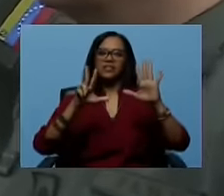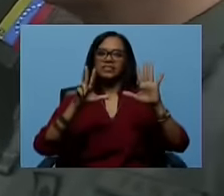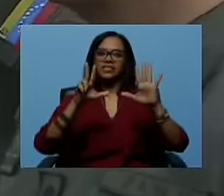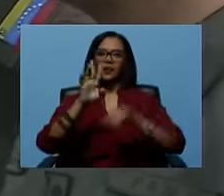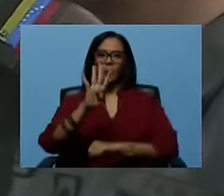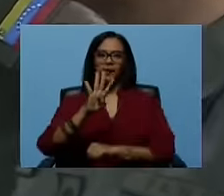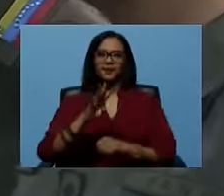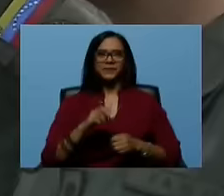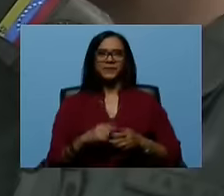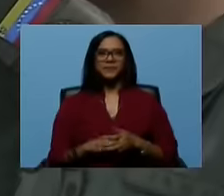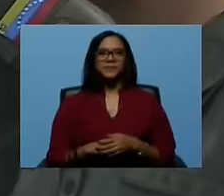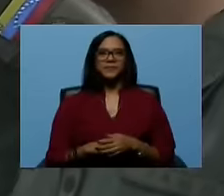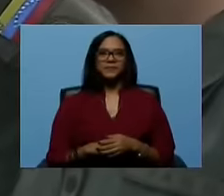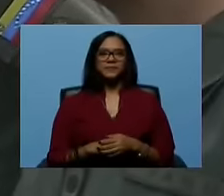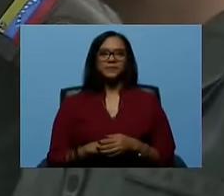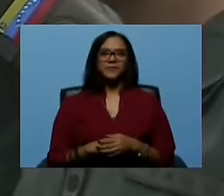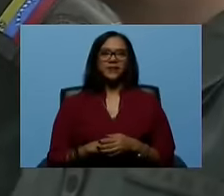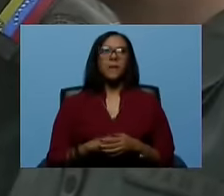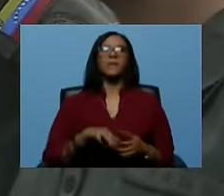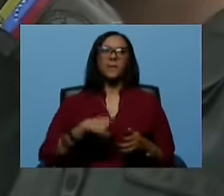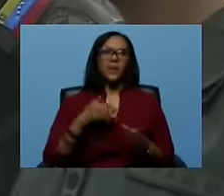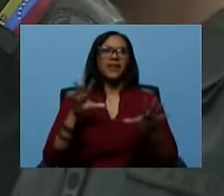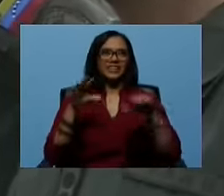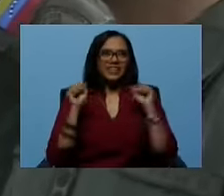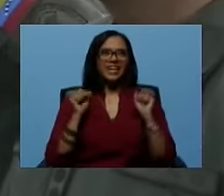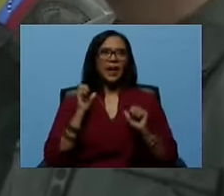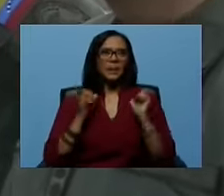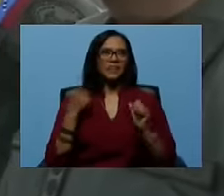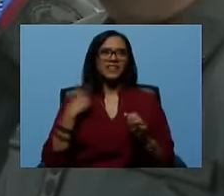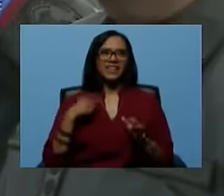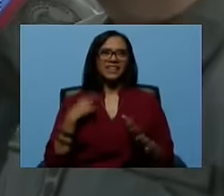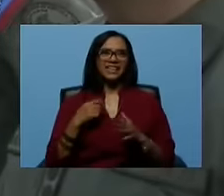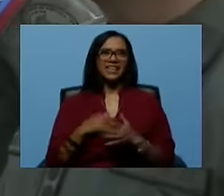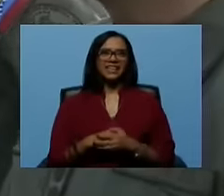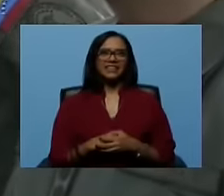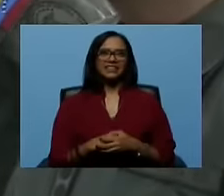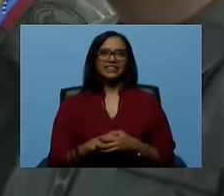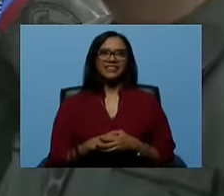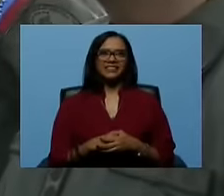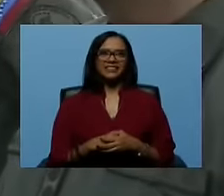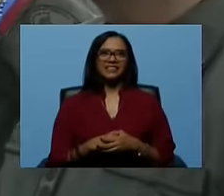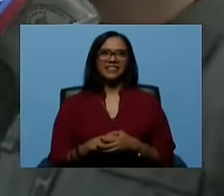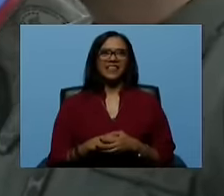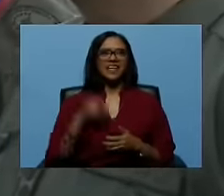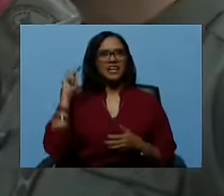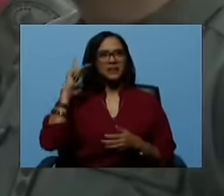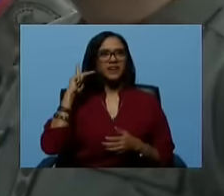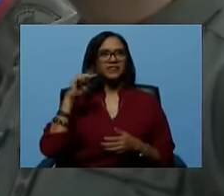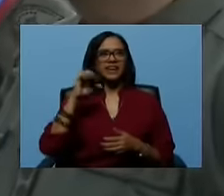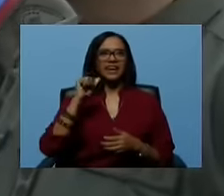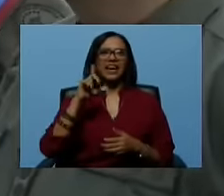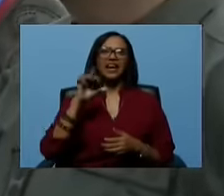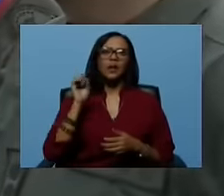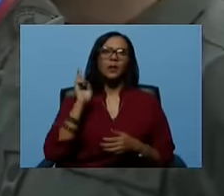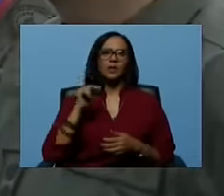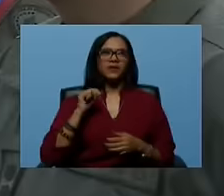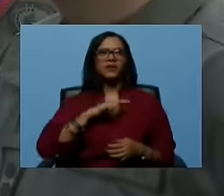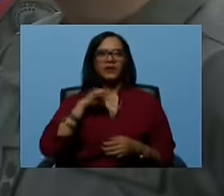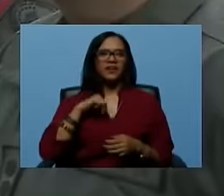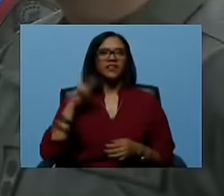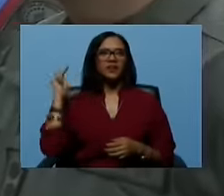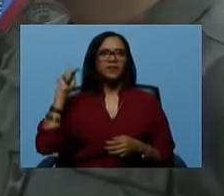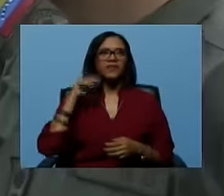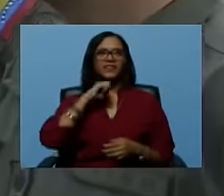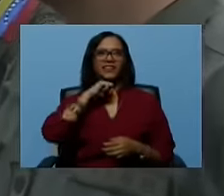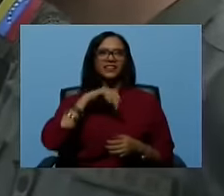1984 podrás entender la emoción que tengo el profesor Carlos porra como usted mencionó fue nuestro profesor